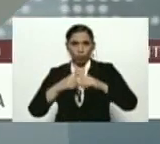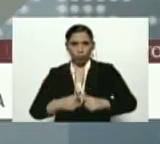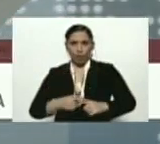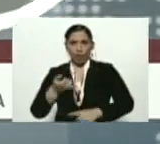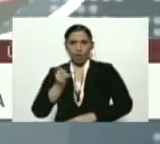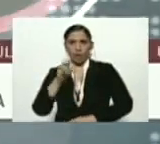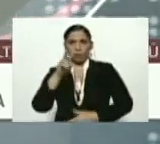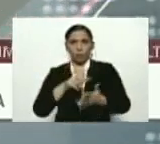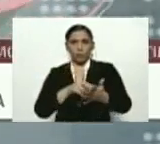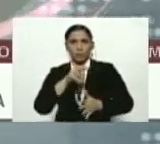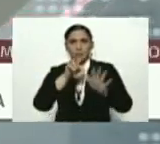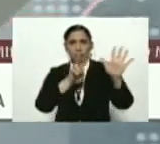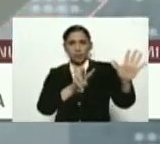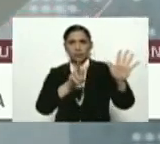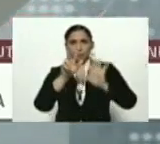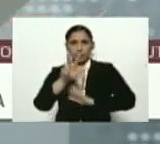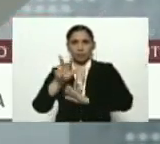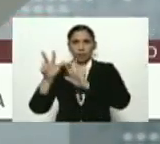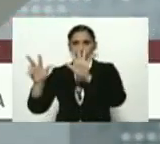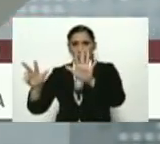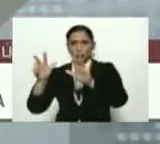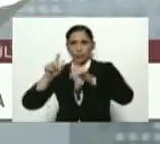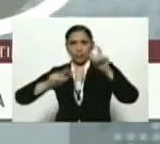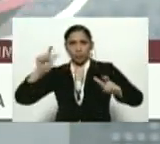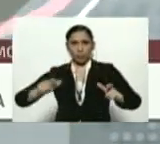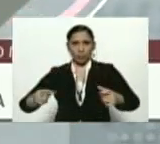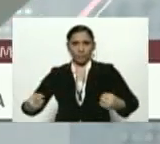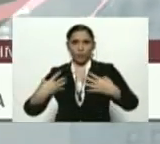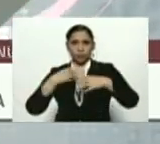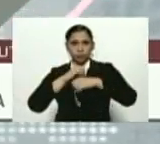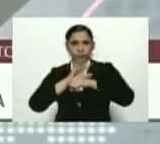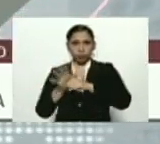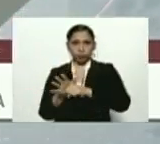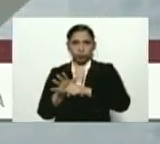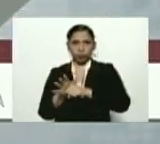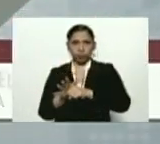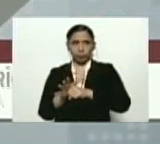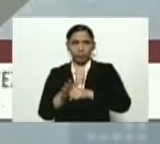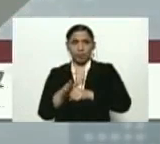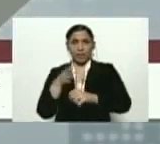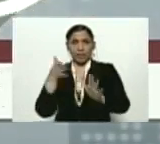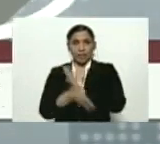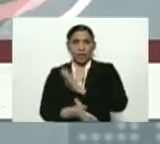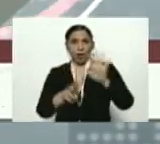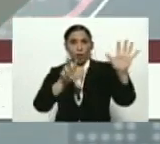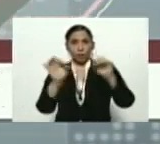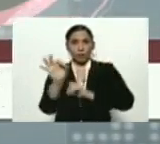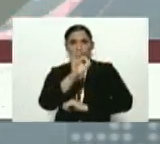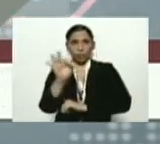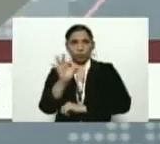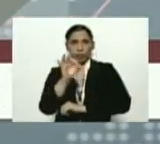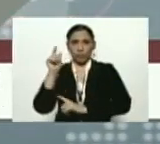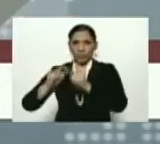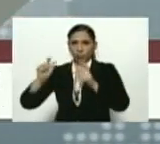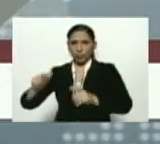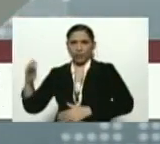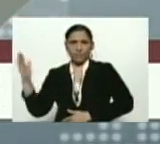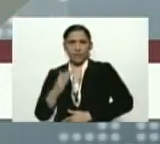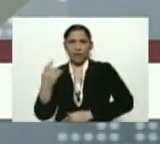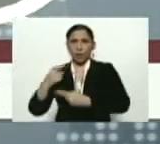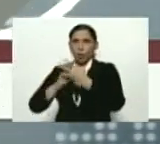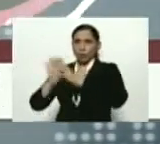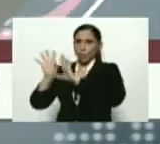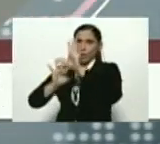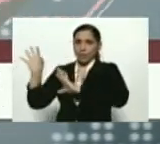tenemos 2.738 casos. Pero de eso, el 80% son casos importados. Y